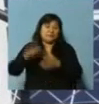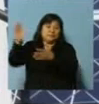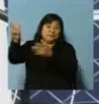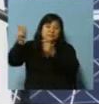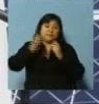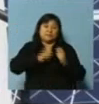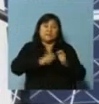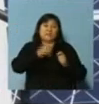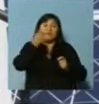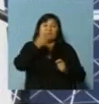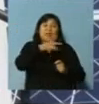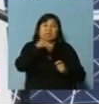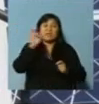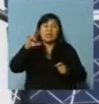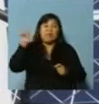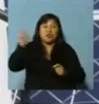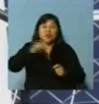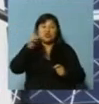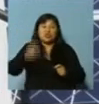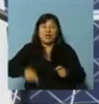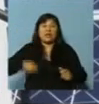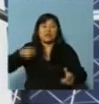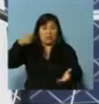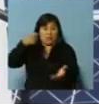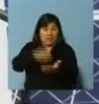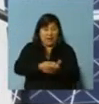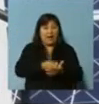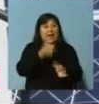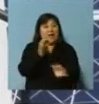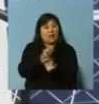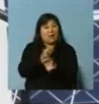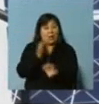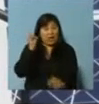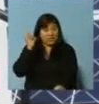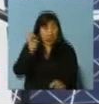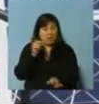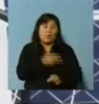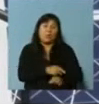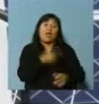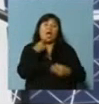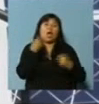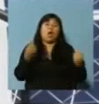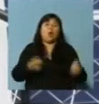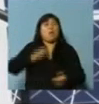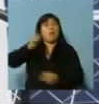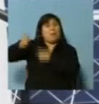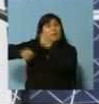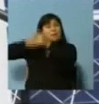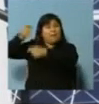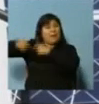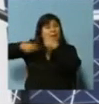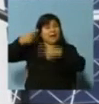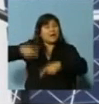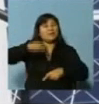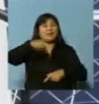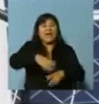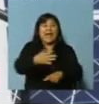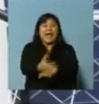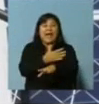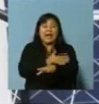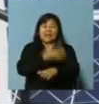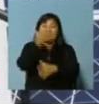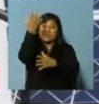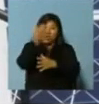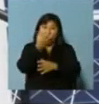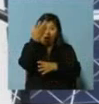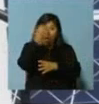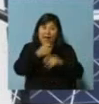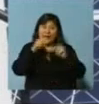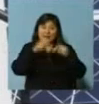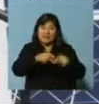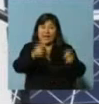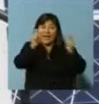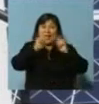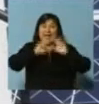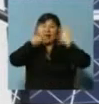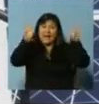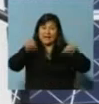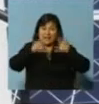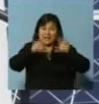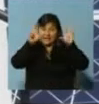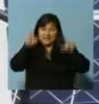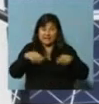100% para educación, pagado con la ganancia que vamos a tener de ese parque solar. Y vamos a